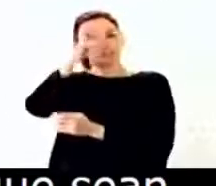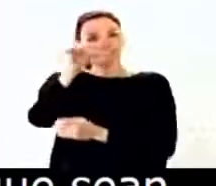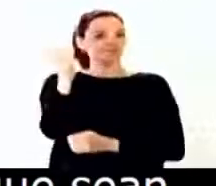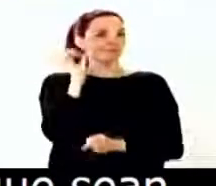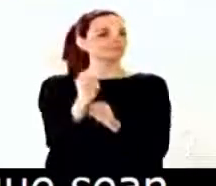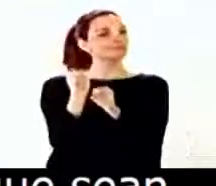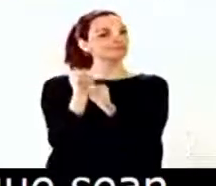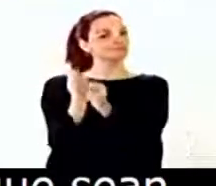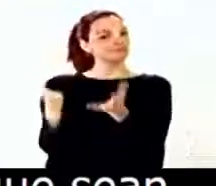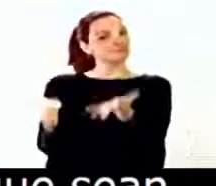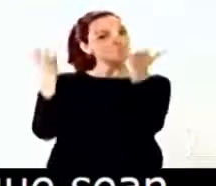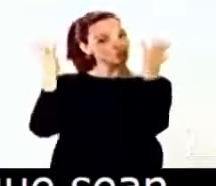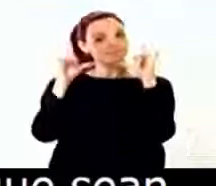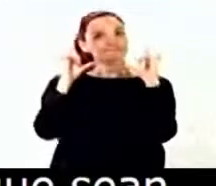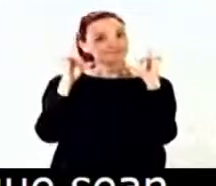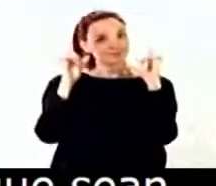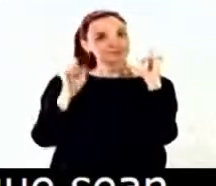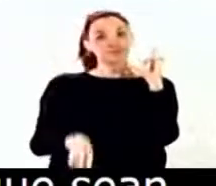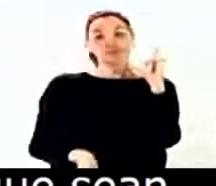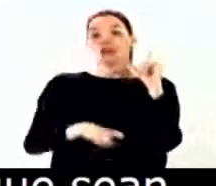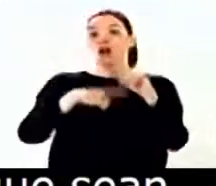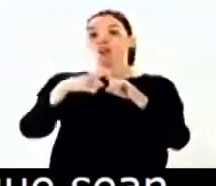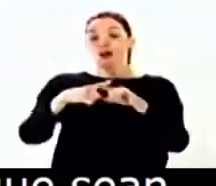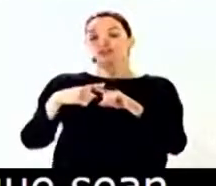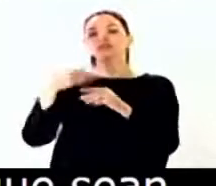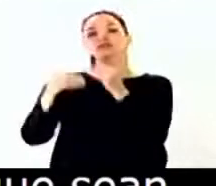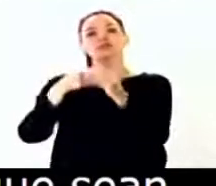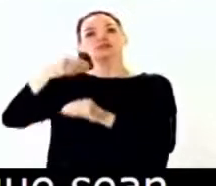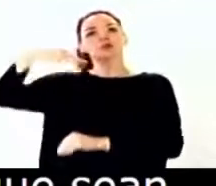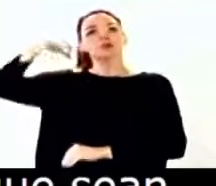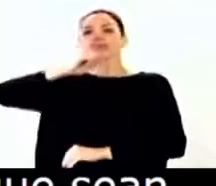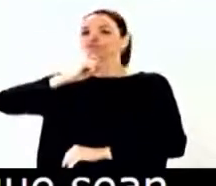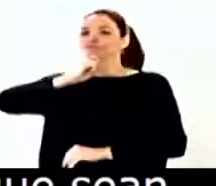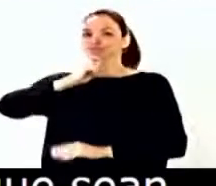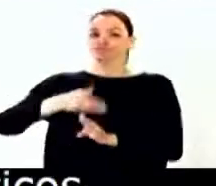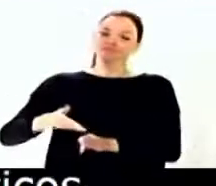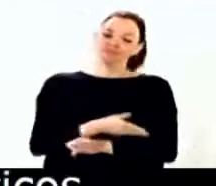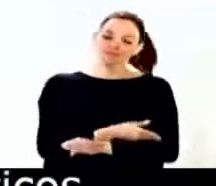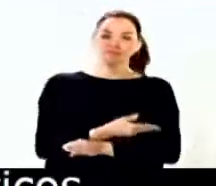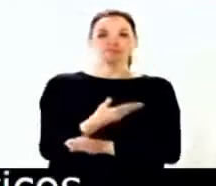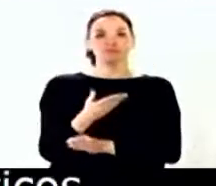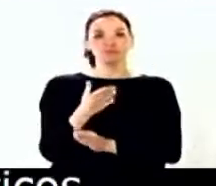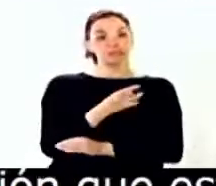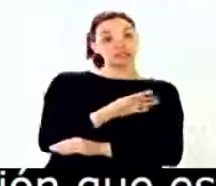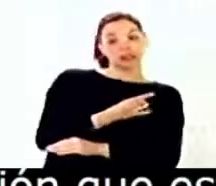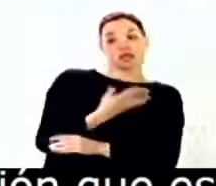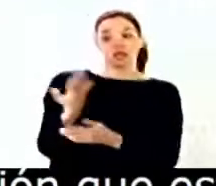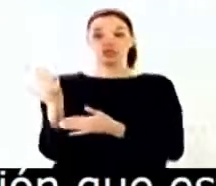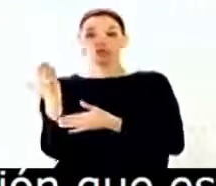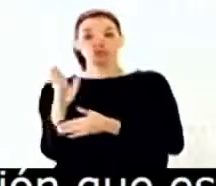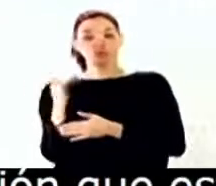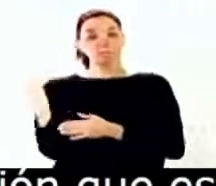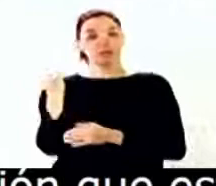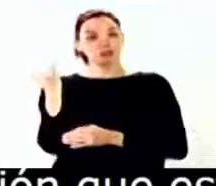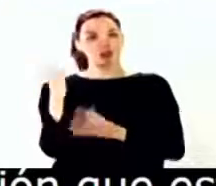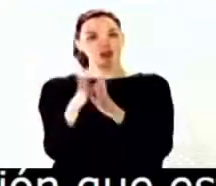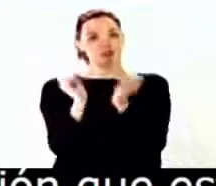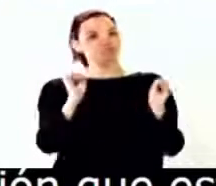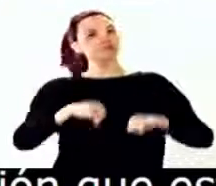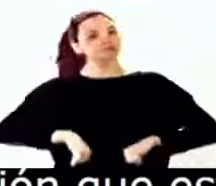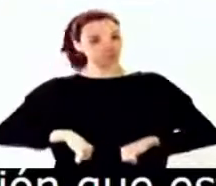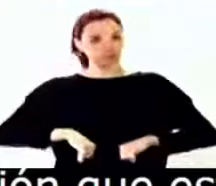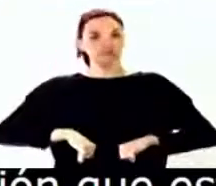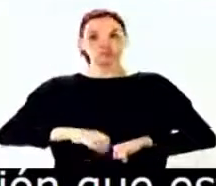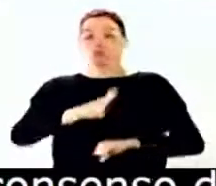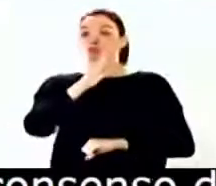trabajadoras y que además se ha hecho con el consenso de patronal y de sindicatos. Y que por eso,